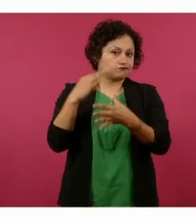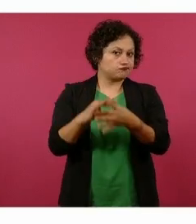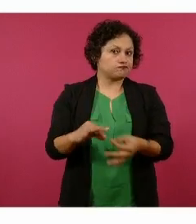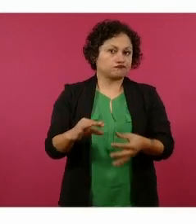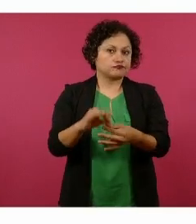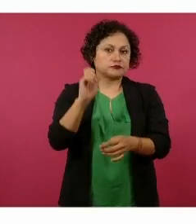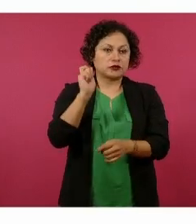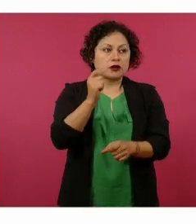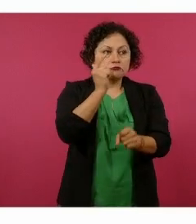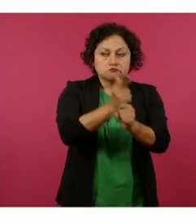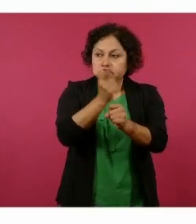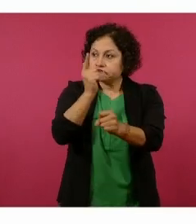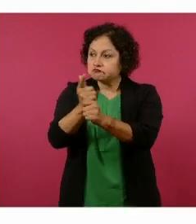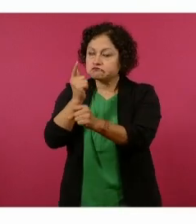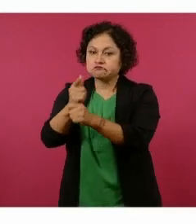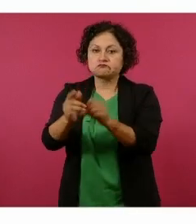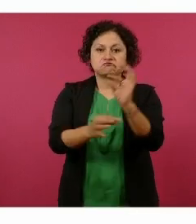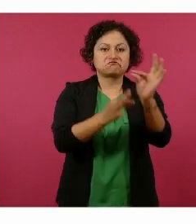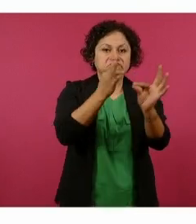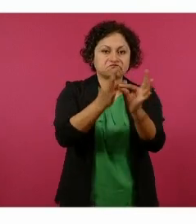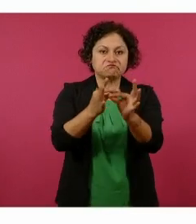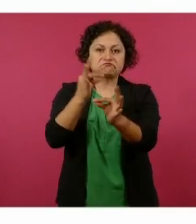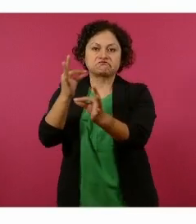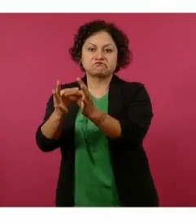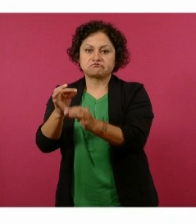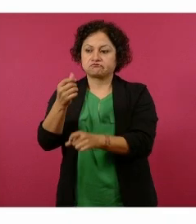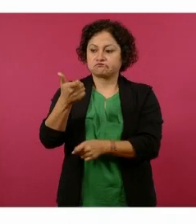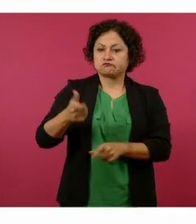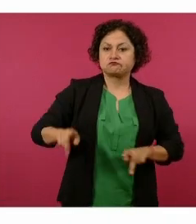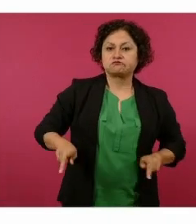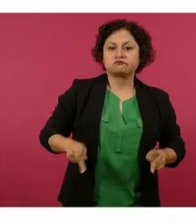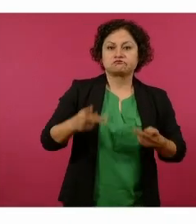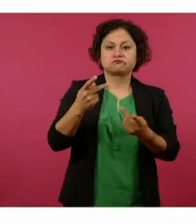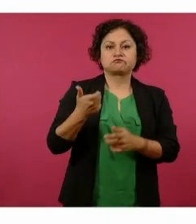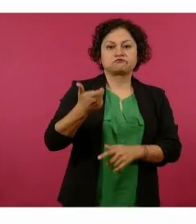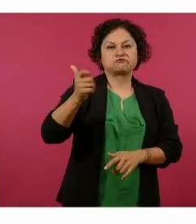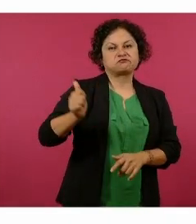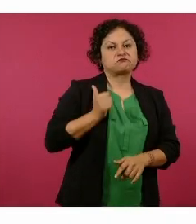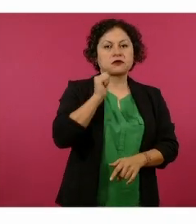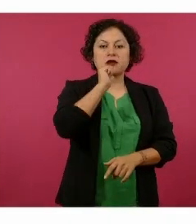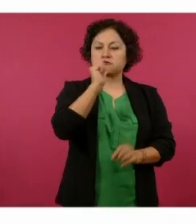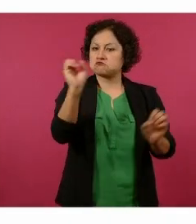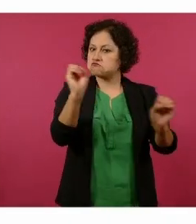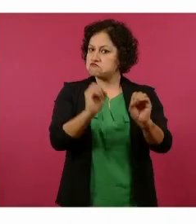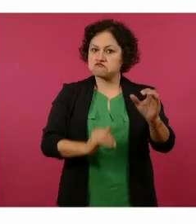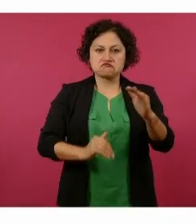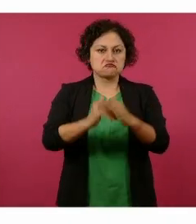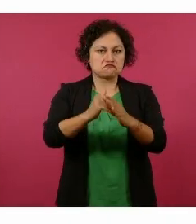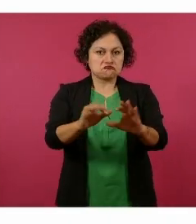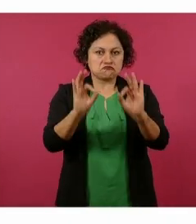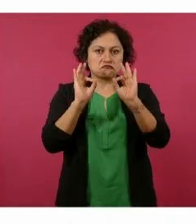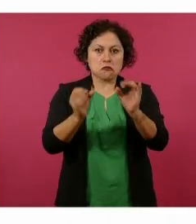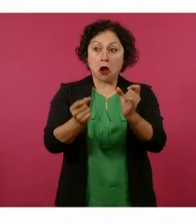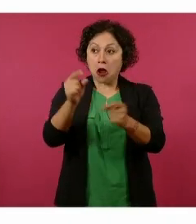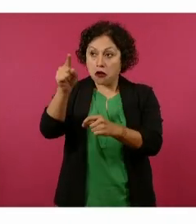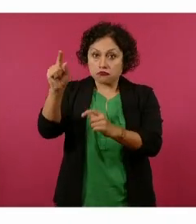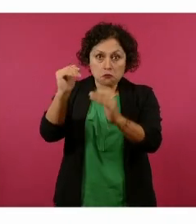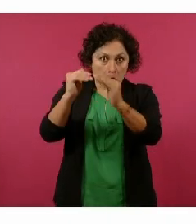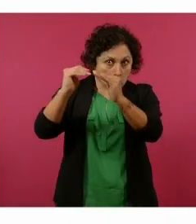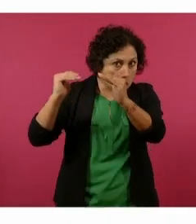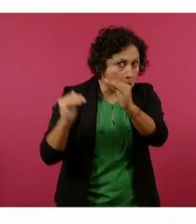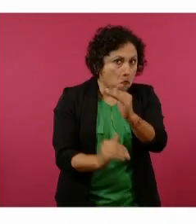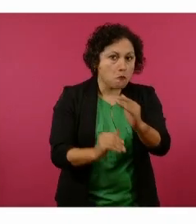cumplieron con los precios máximos establecidos por la CRE e inclusive casos donde los precios están por debajo de su respectiva